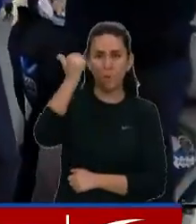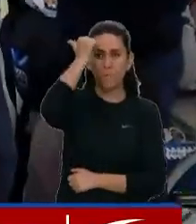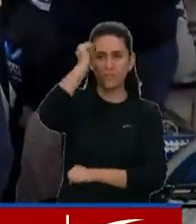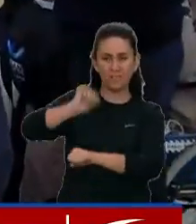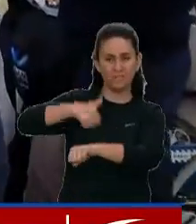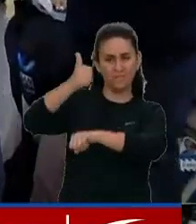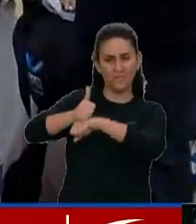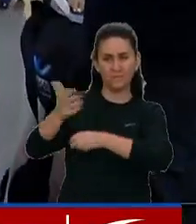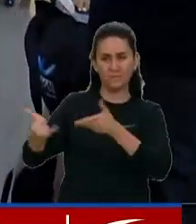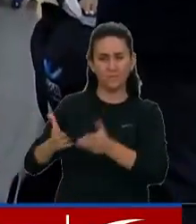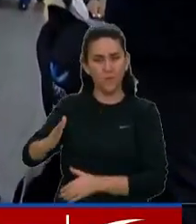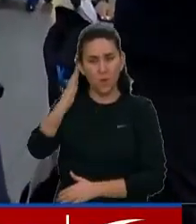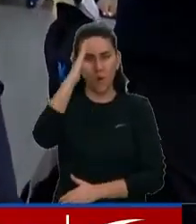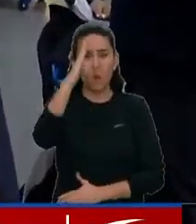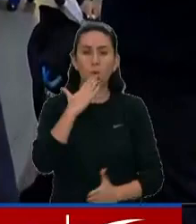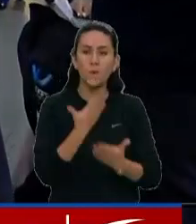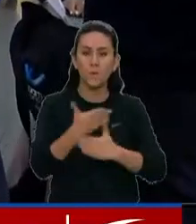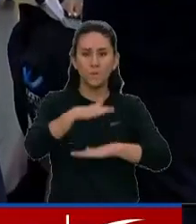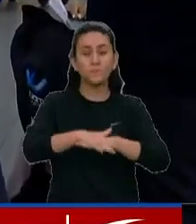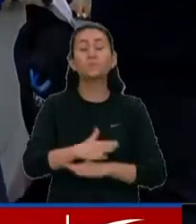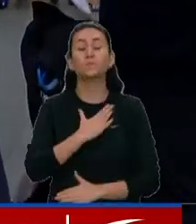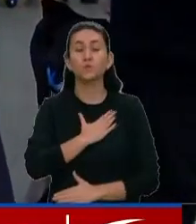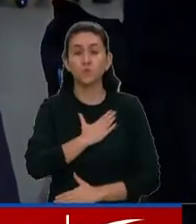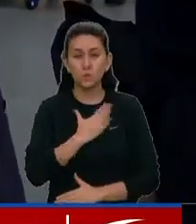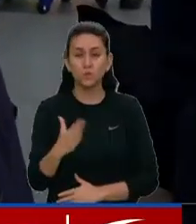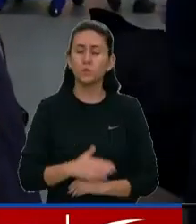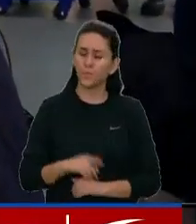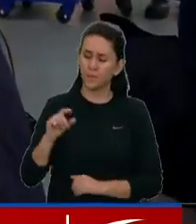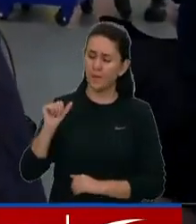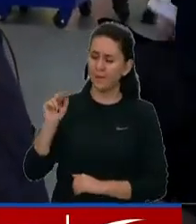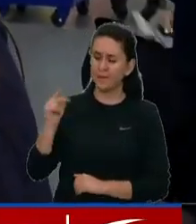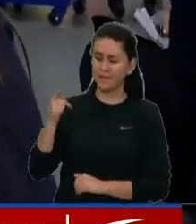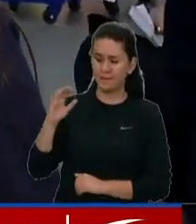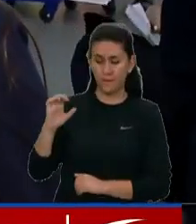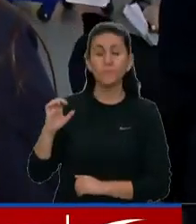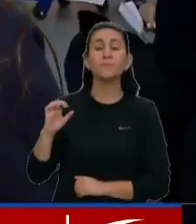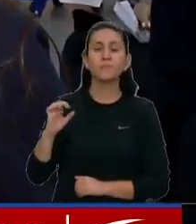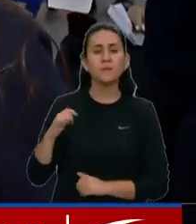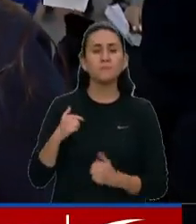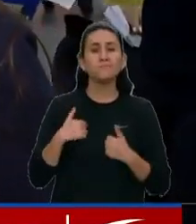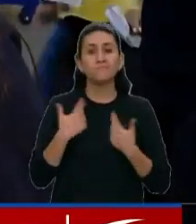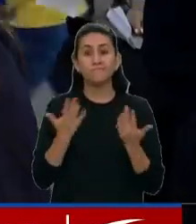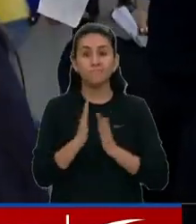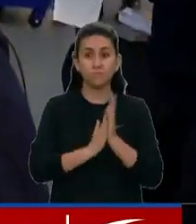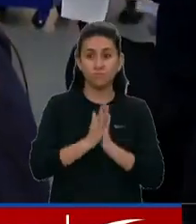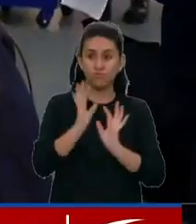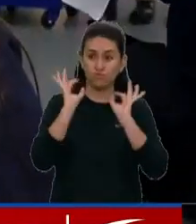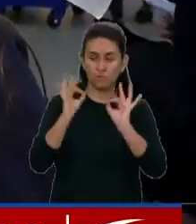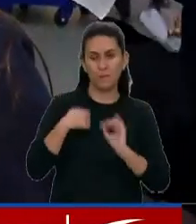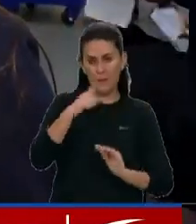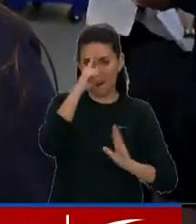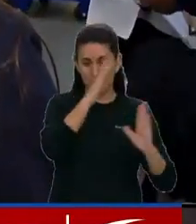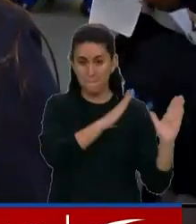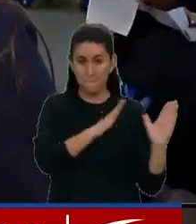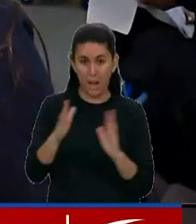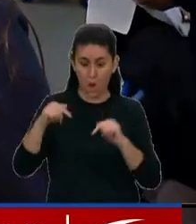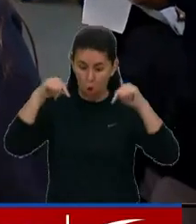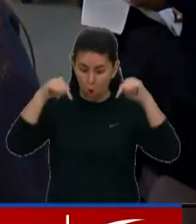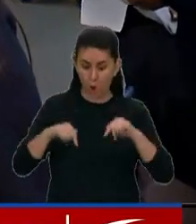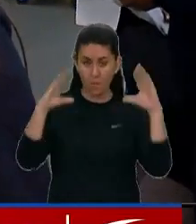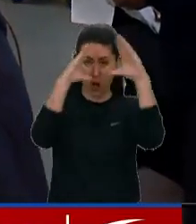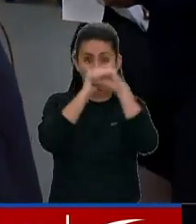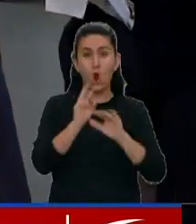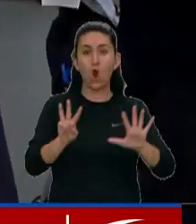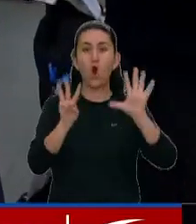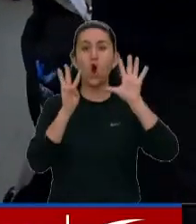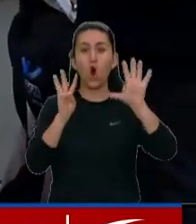nombre? Hola, mucho gusto, Angie. Angie, ¿qué es lo que ustedes esperan? Pues nosotros teníamos planeado llegar el día de hoy a las 8 de la